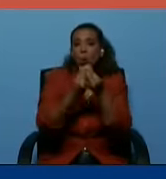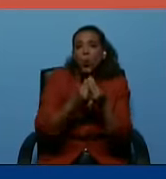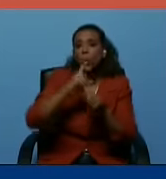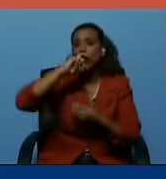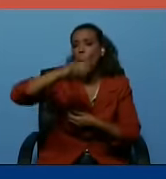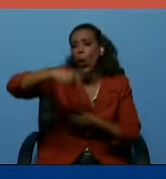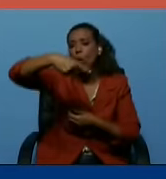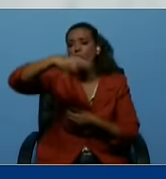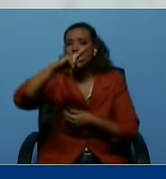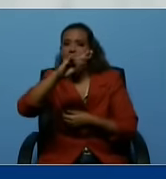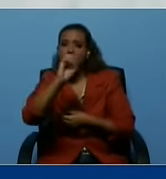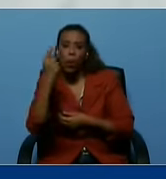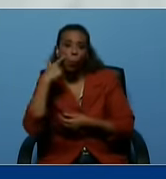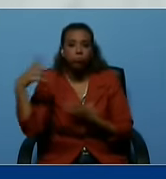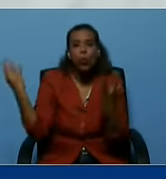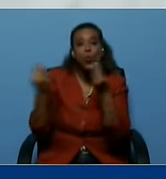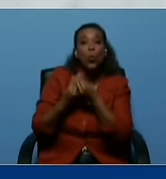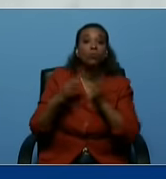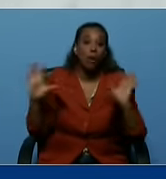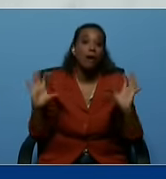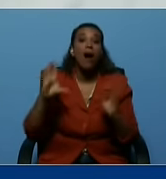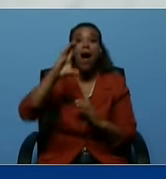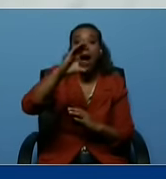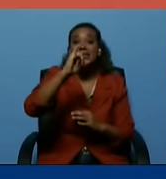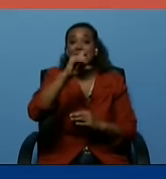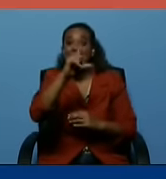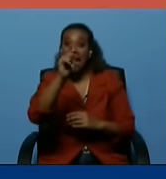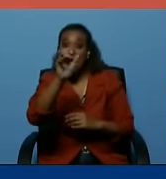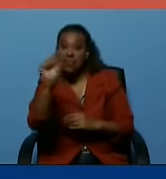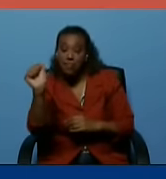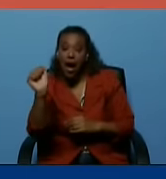Nico. Están invitados.